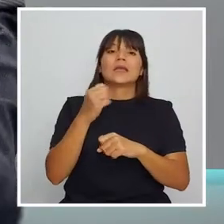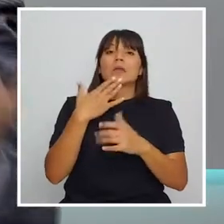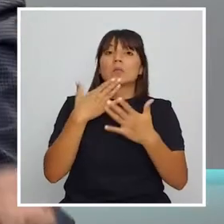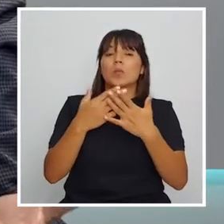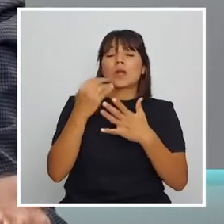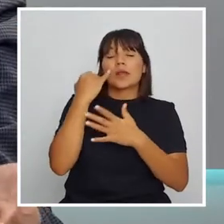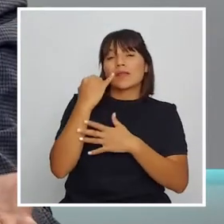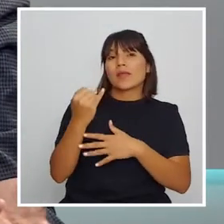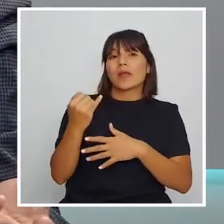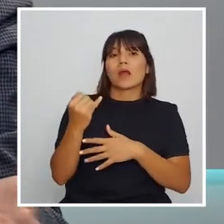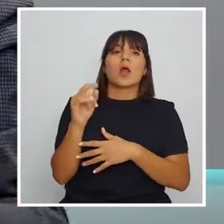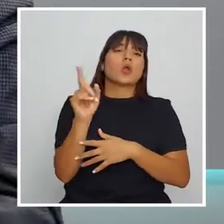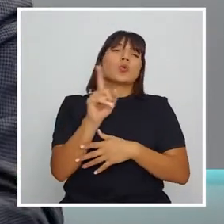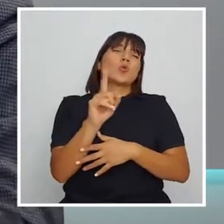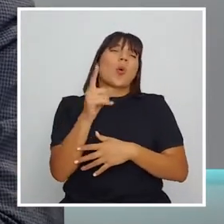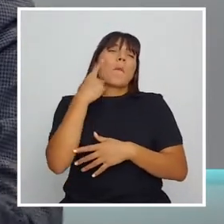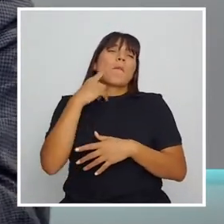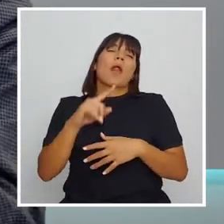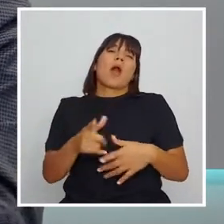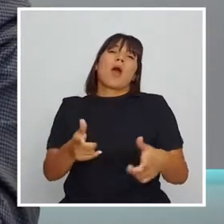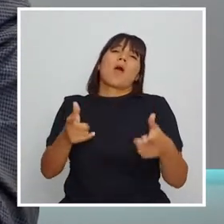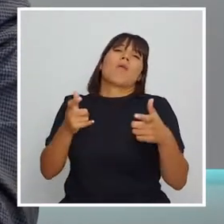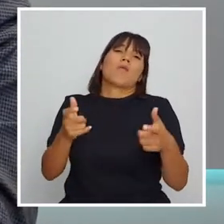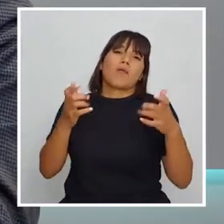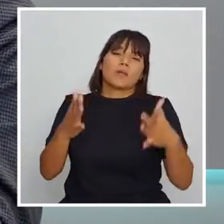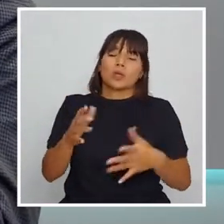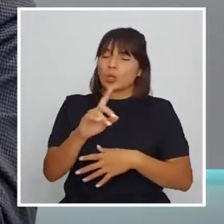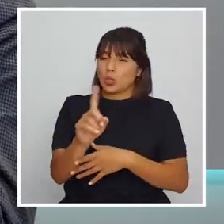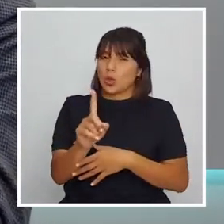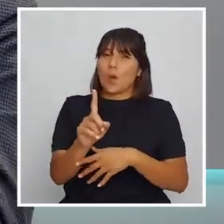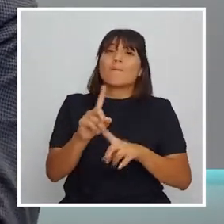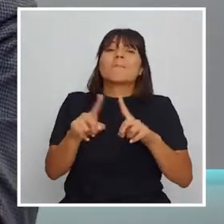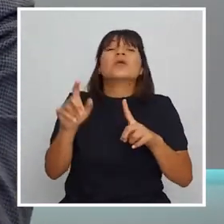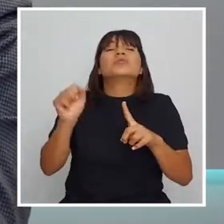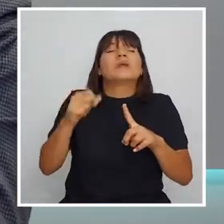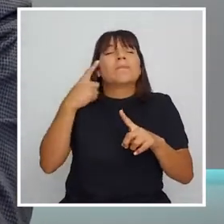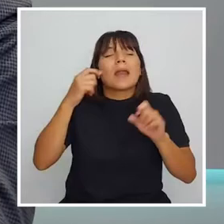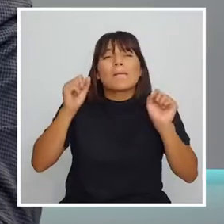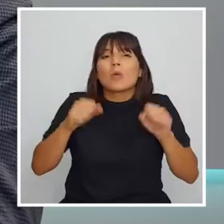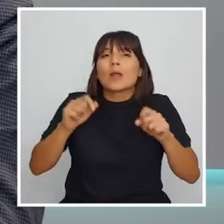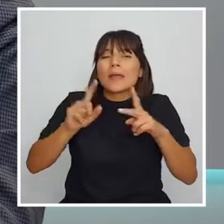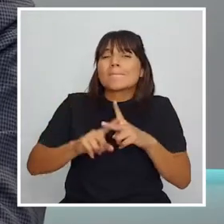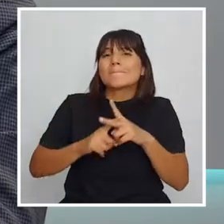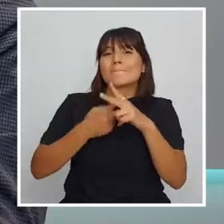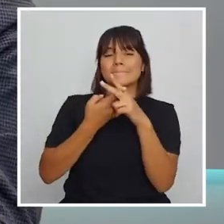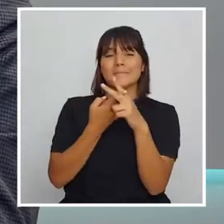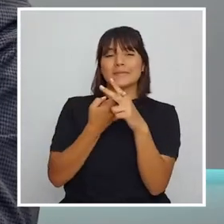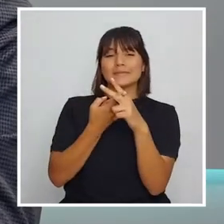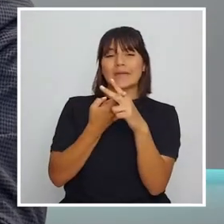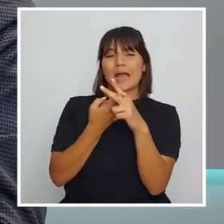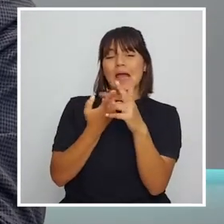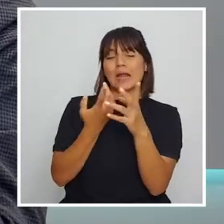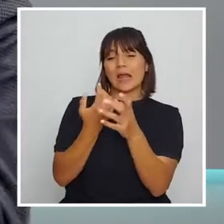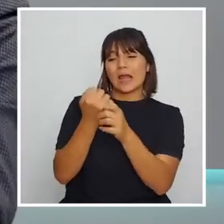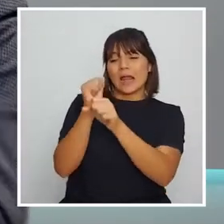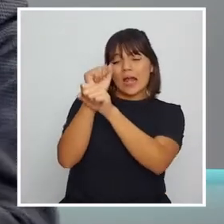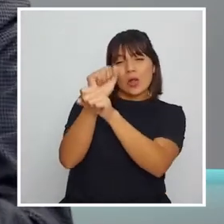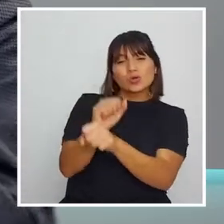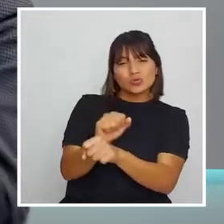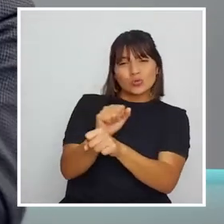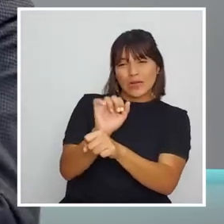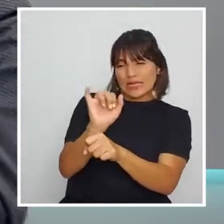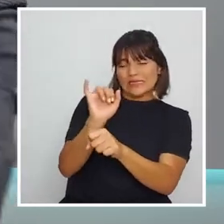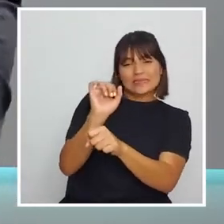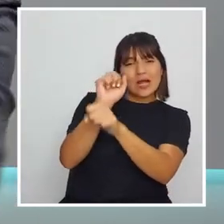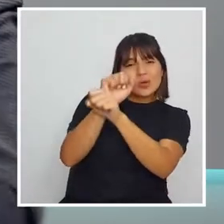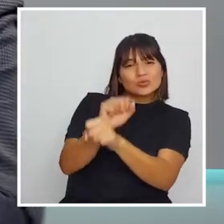ser los millonarios, sí, pero sí para comenzar a crear el hábito, esa